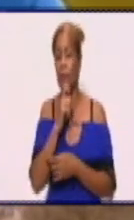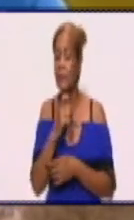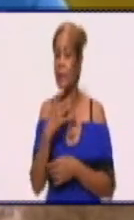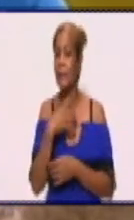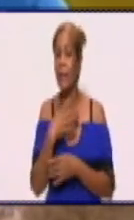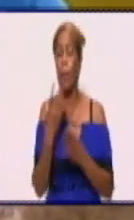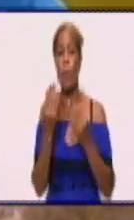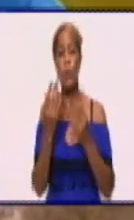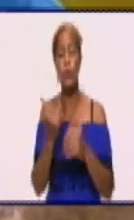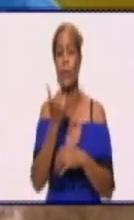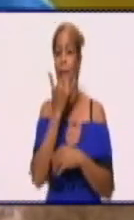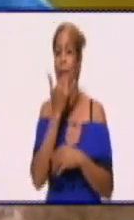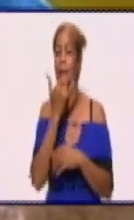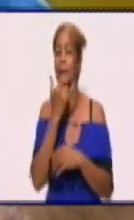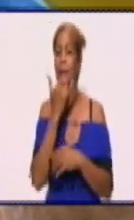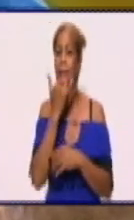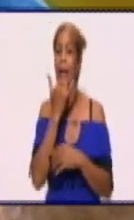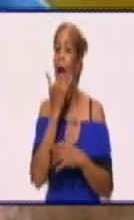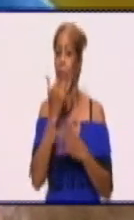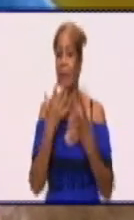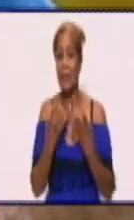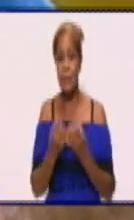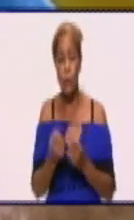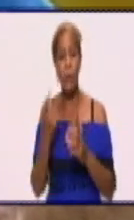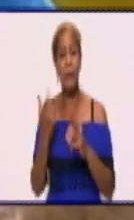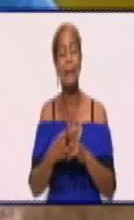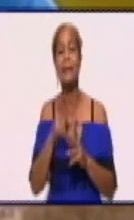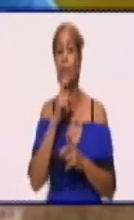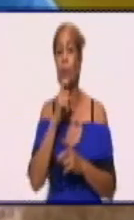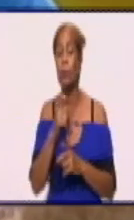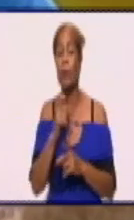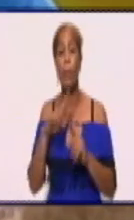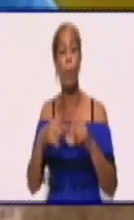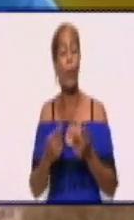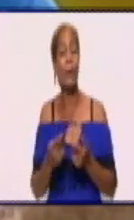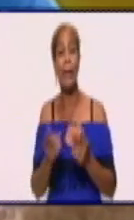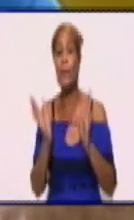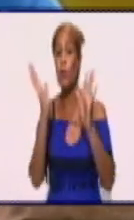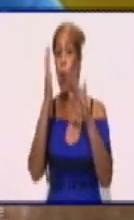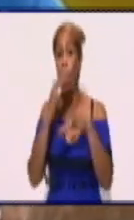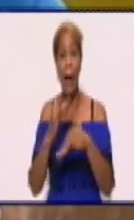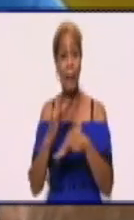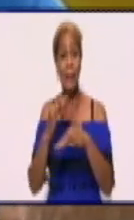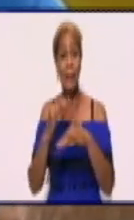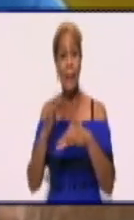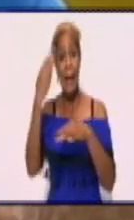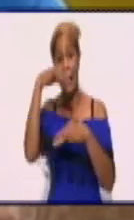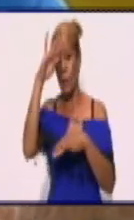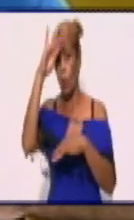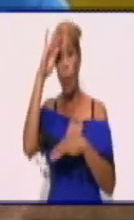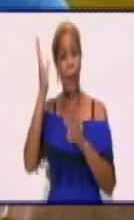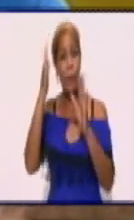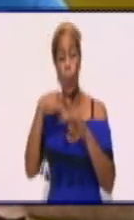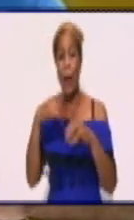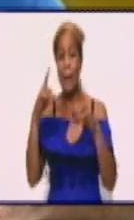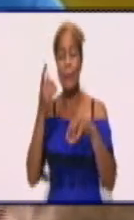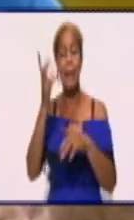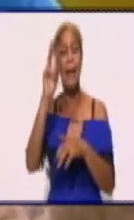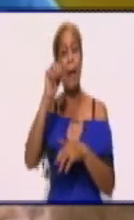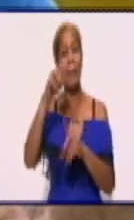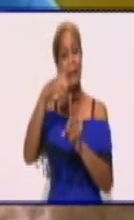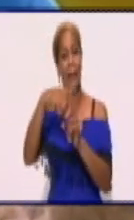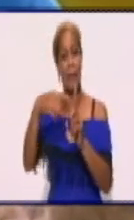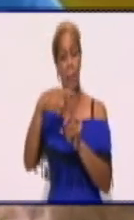tenía, hoy no la estamos pudiendo producir porque no existe en el país la materia prima. Estas producciones son, por ejemplo, el